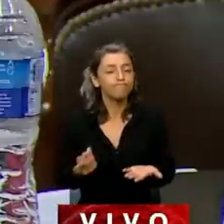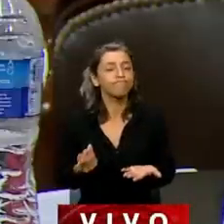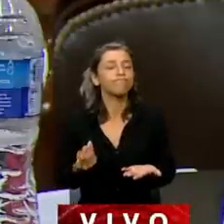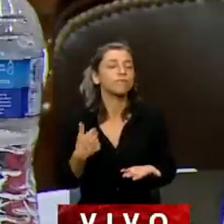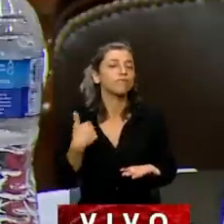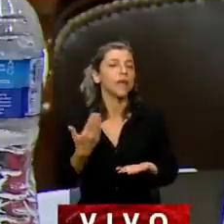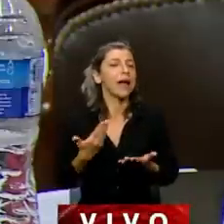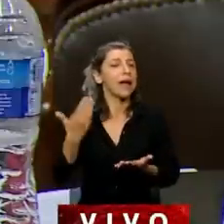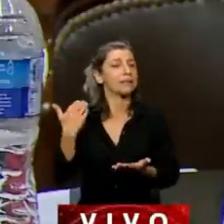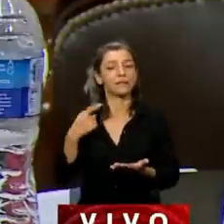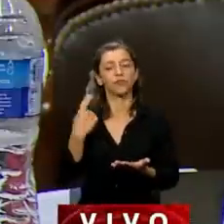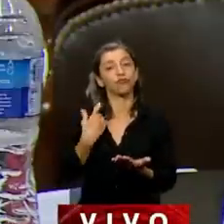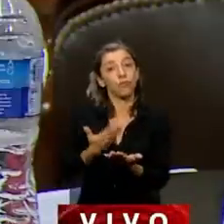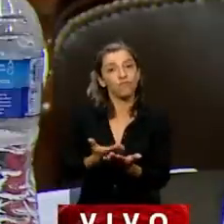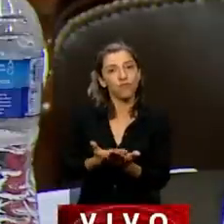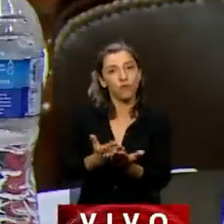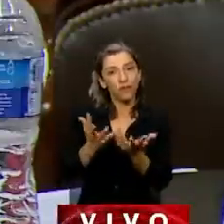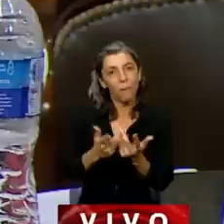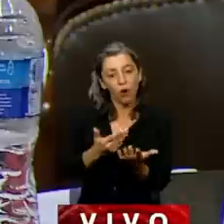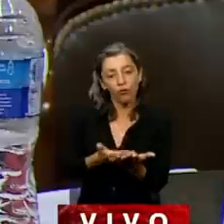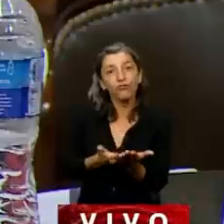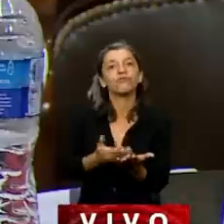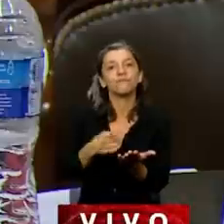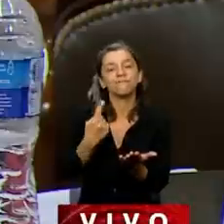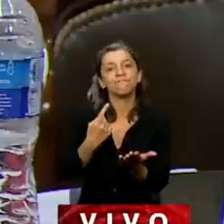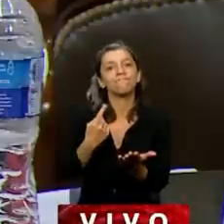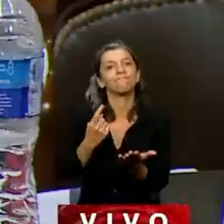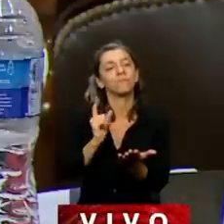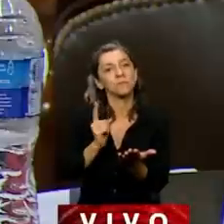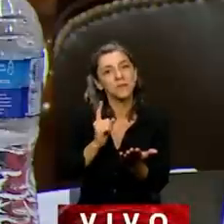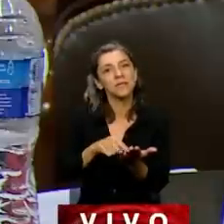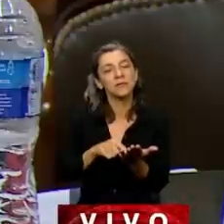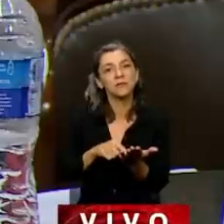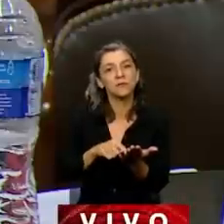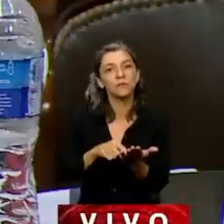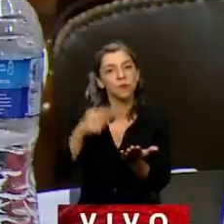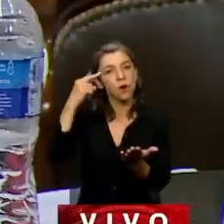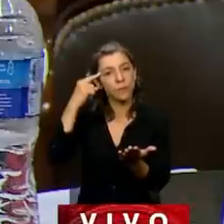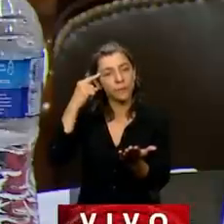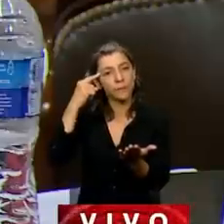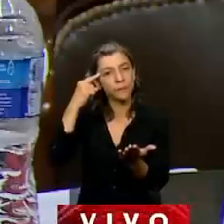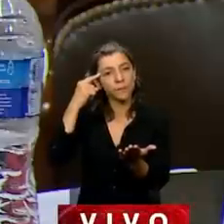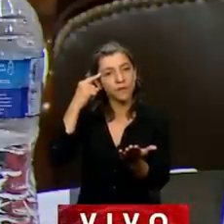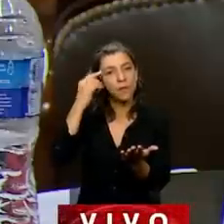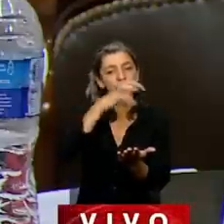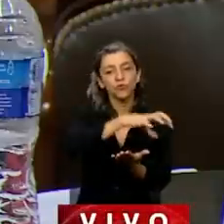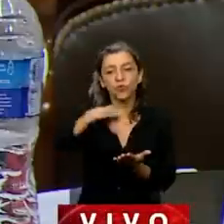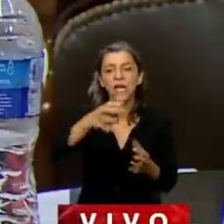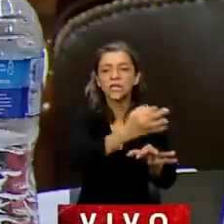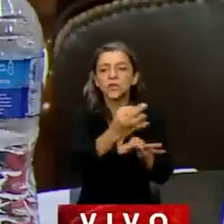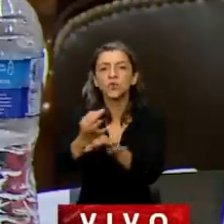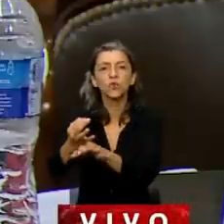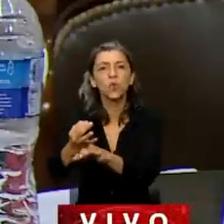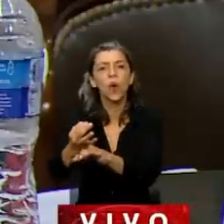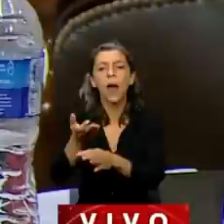nosotros aspirábamos, tomando en consideración el pedido que hicieron las distintas escuelas de enfermería